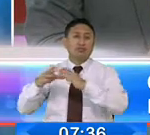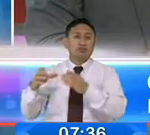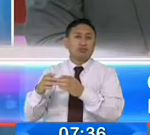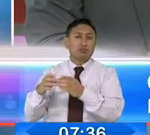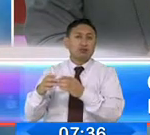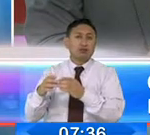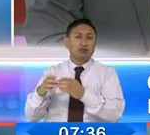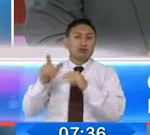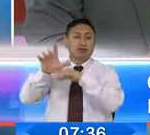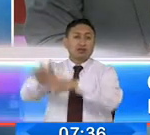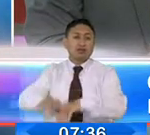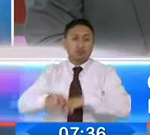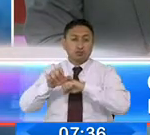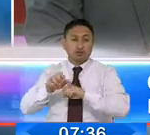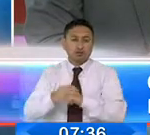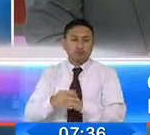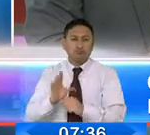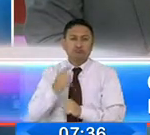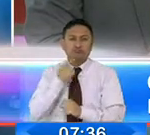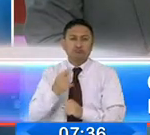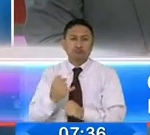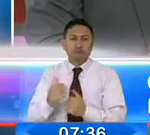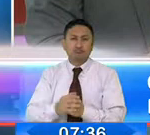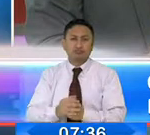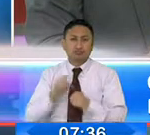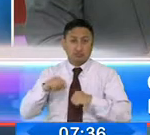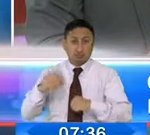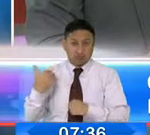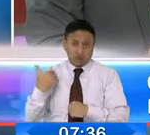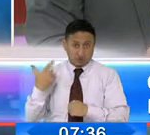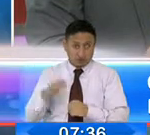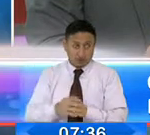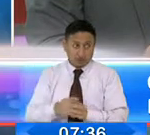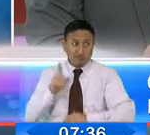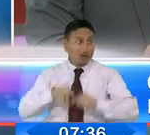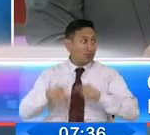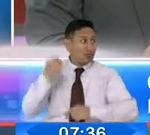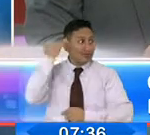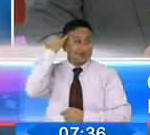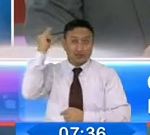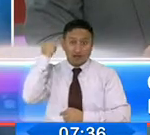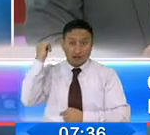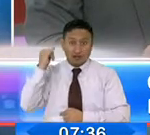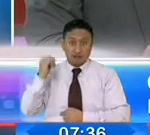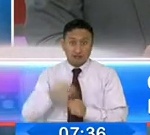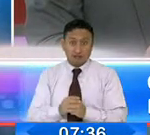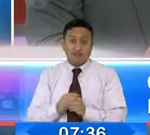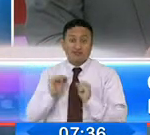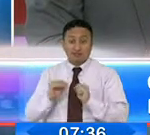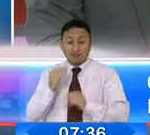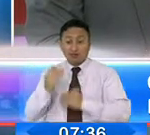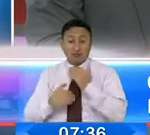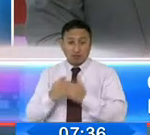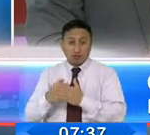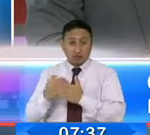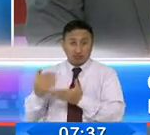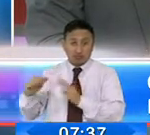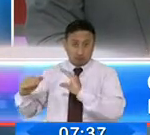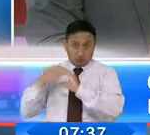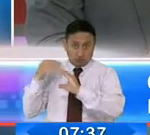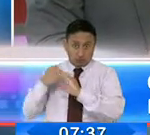la agroindustria. Es decir, tenemos ya algunas ideas de emprendedores que empiezan a llegar. Son tres